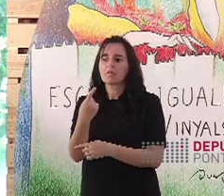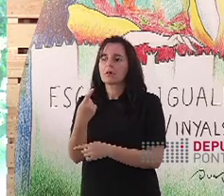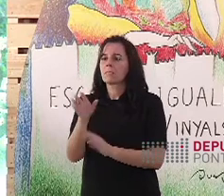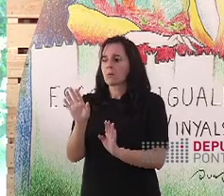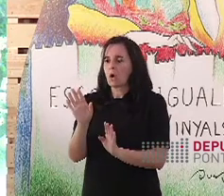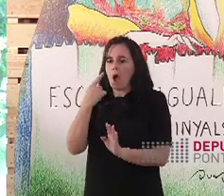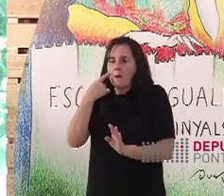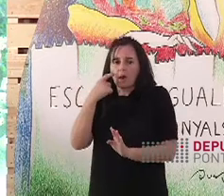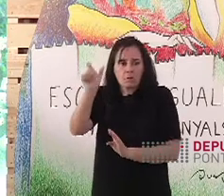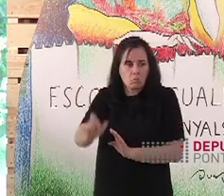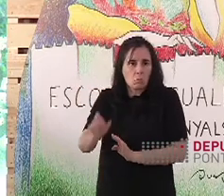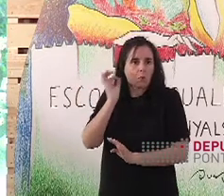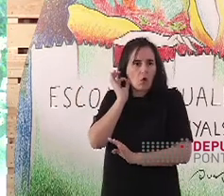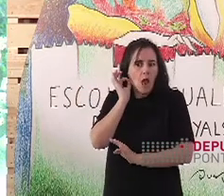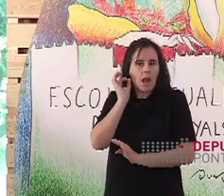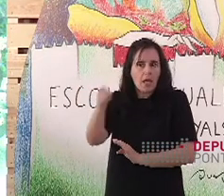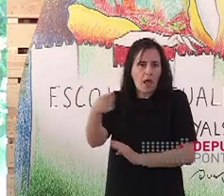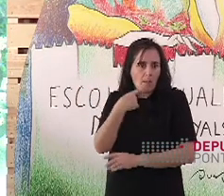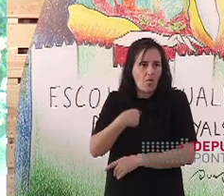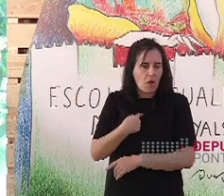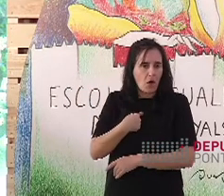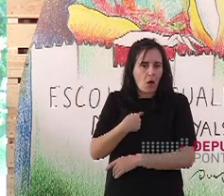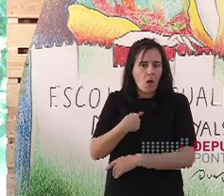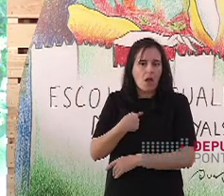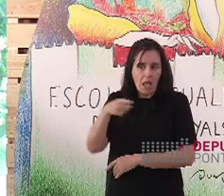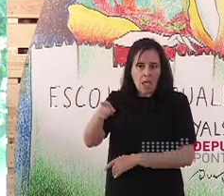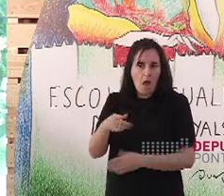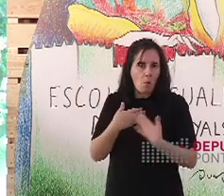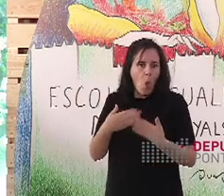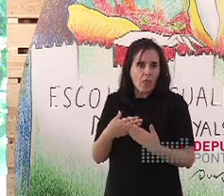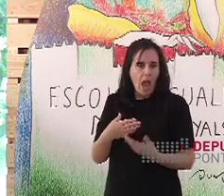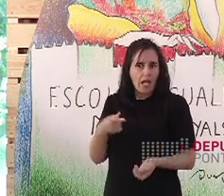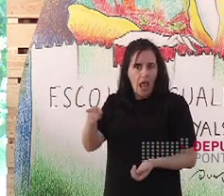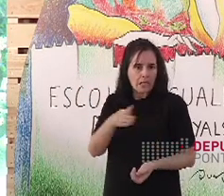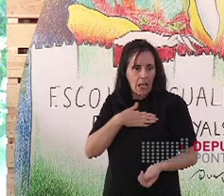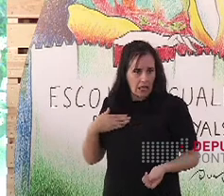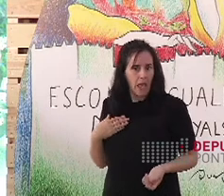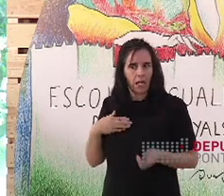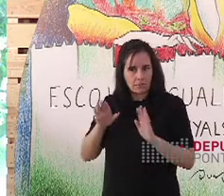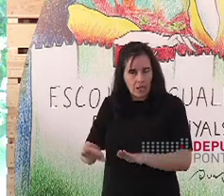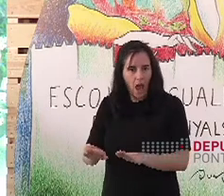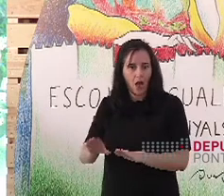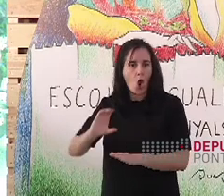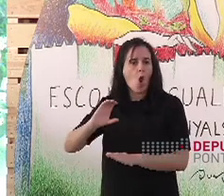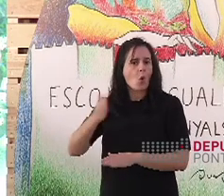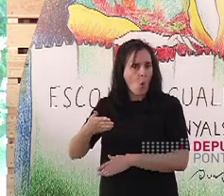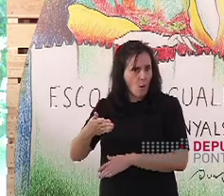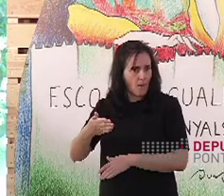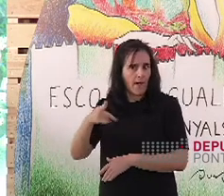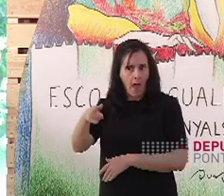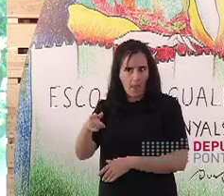pero que elas condixéronme que aí estaban porque elas querían, que realmente no club